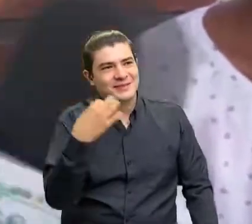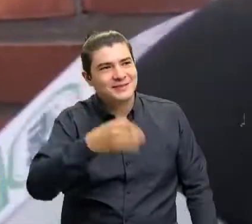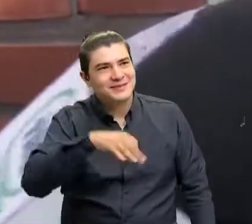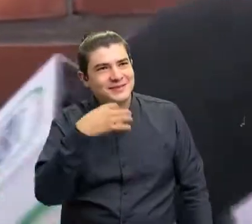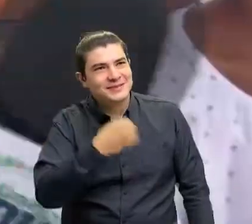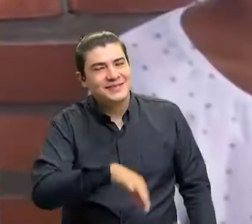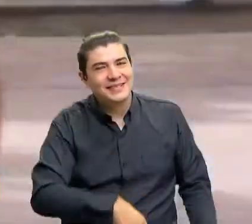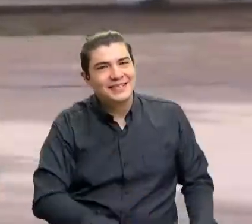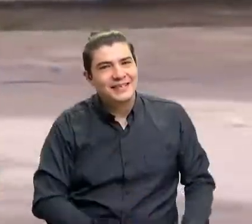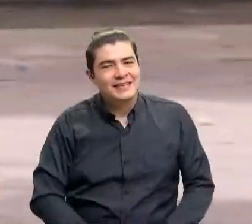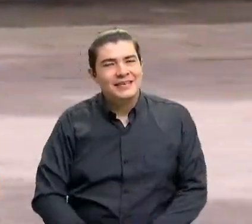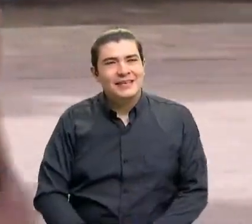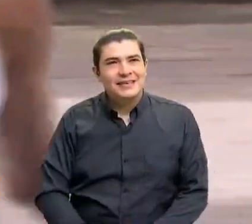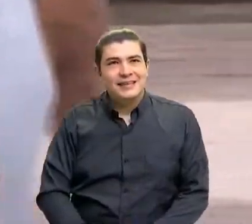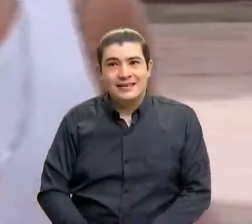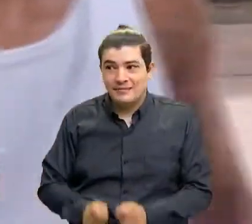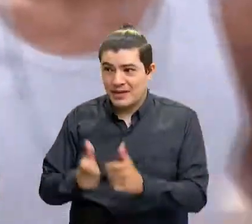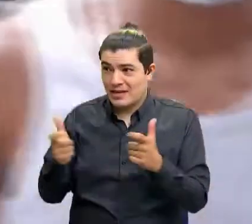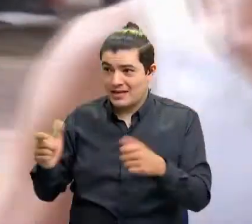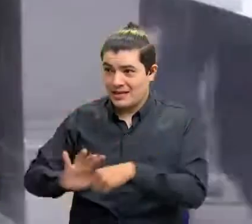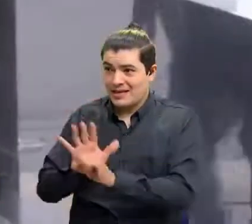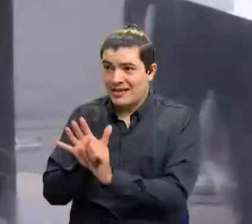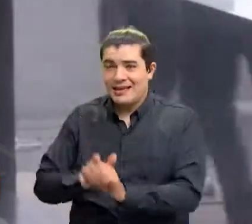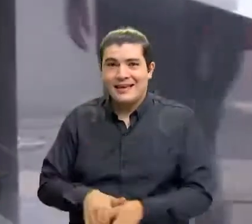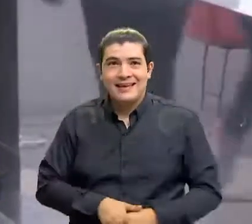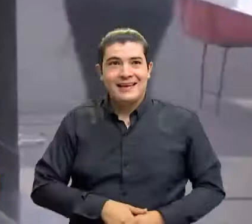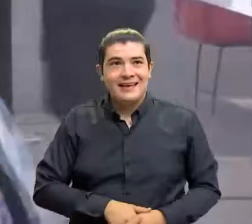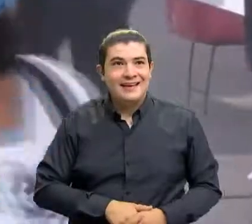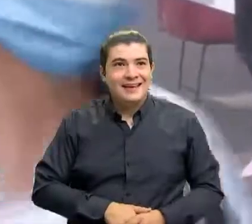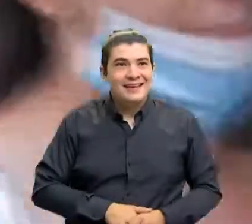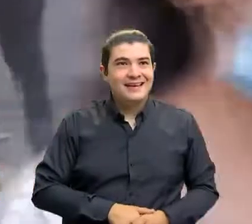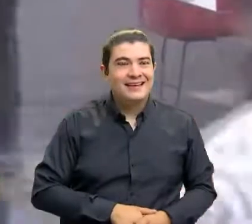acaso se están subiendo es inabarcable tapabocas